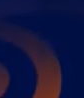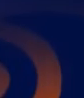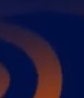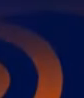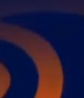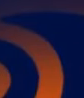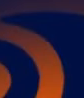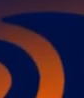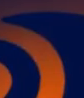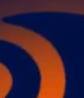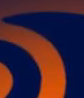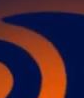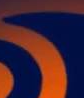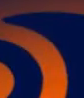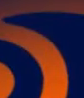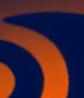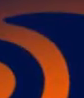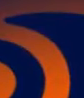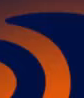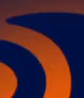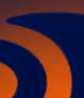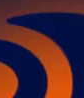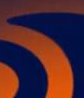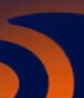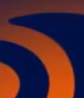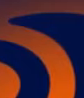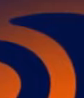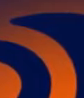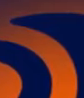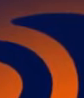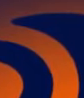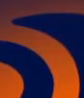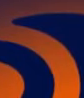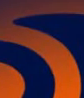Estás viendo RTBC Noticias.